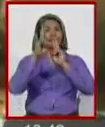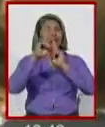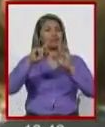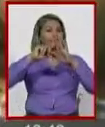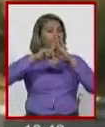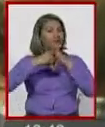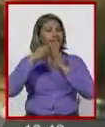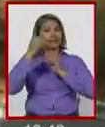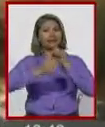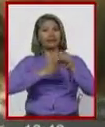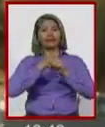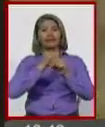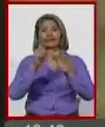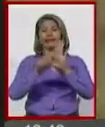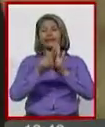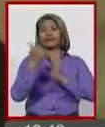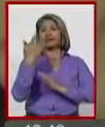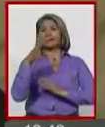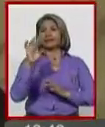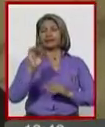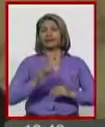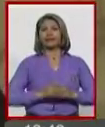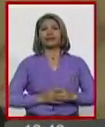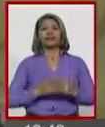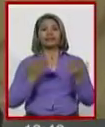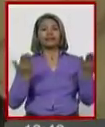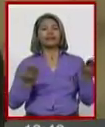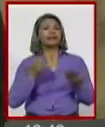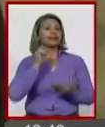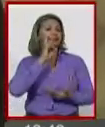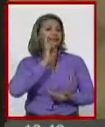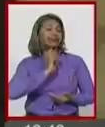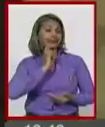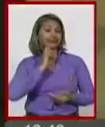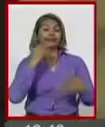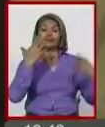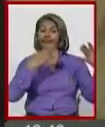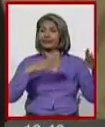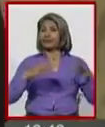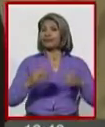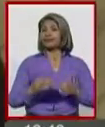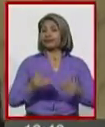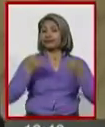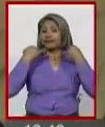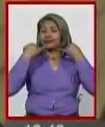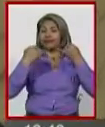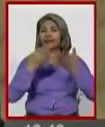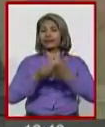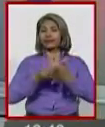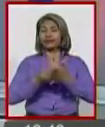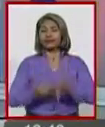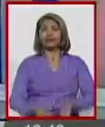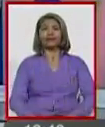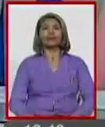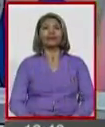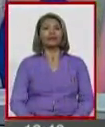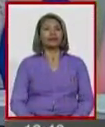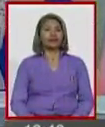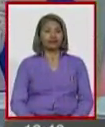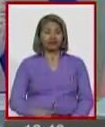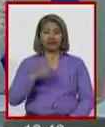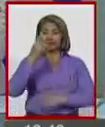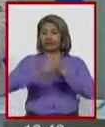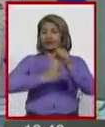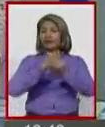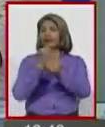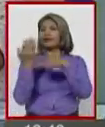honor de inicio de la gestión legislativa 2018, y donde el gobernador Rubén Costa realizará su rendición de cuentas. A un